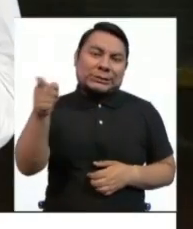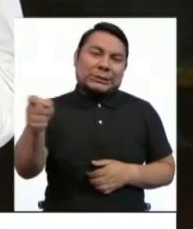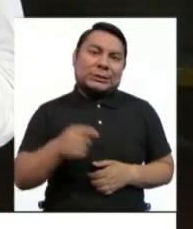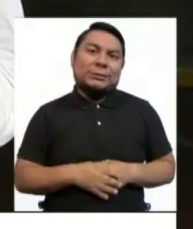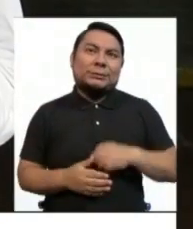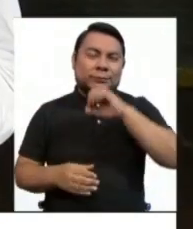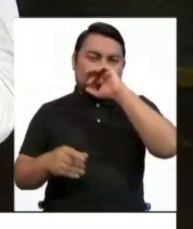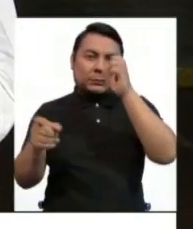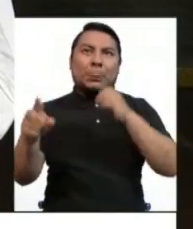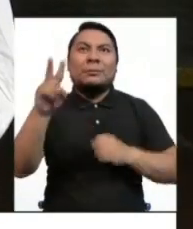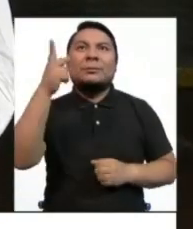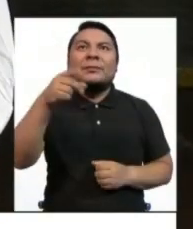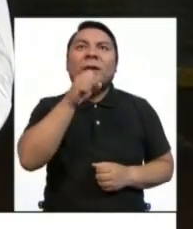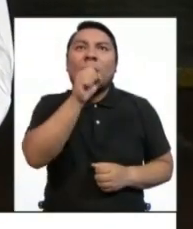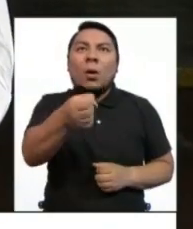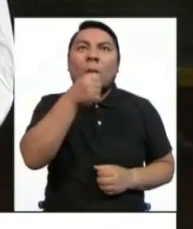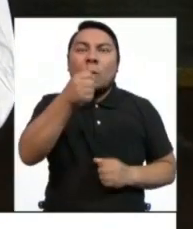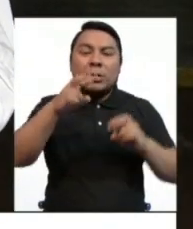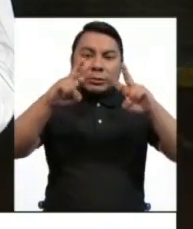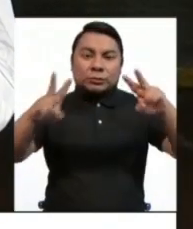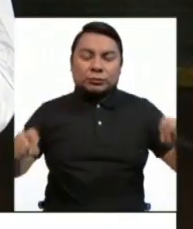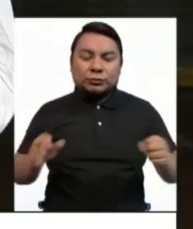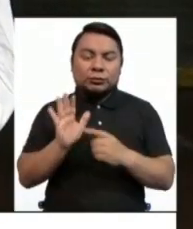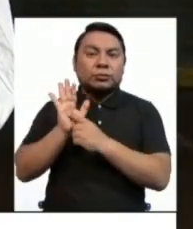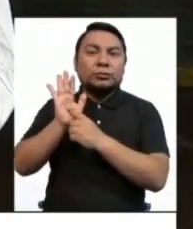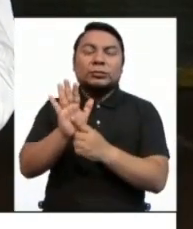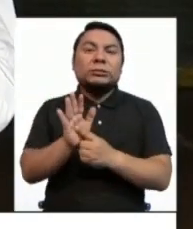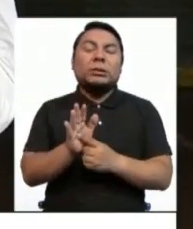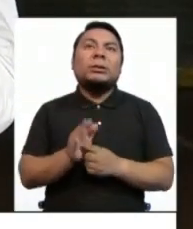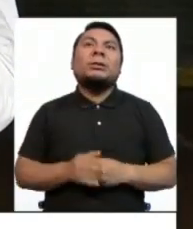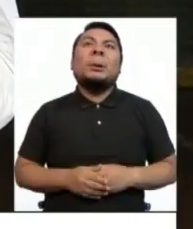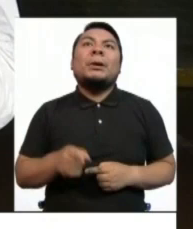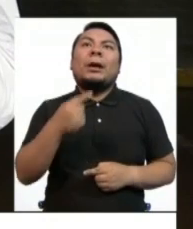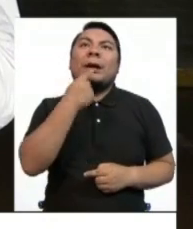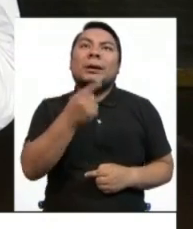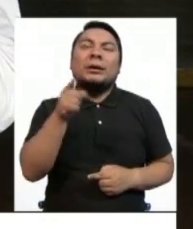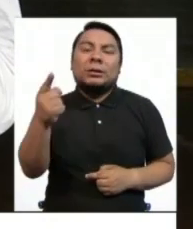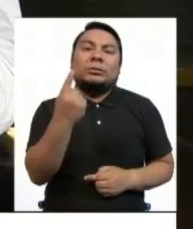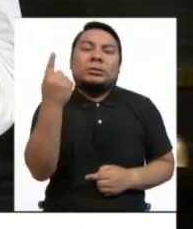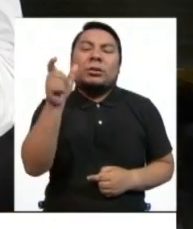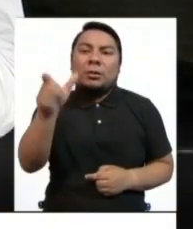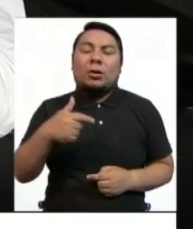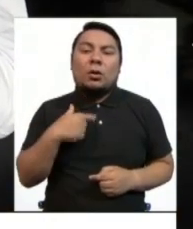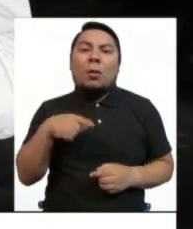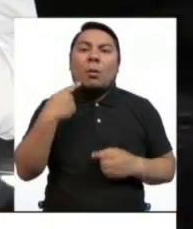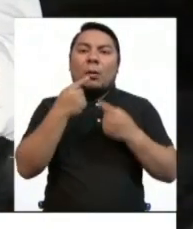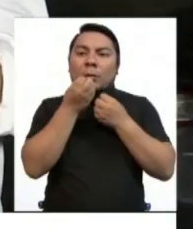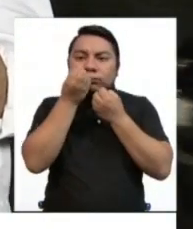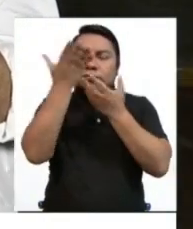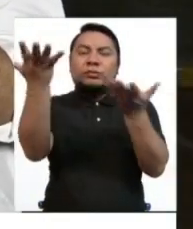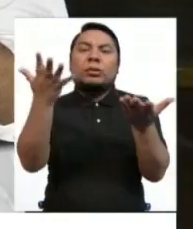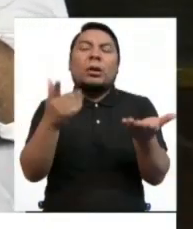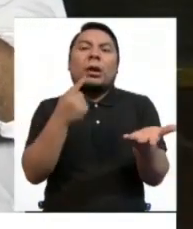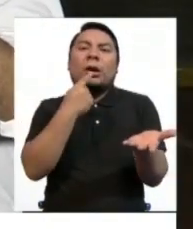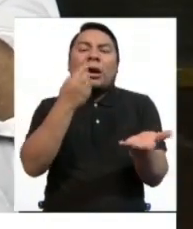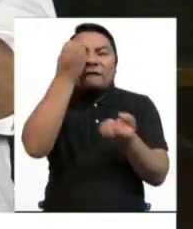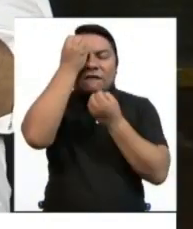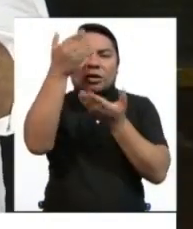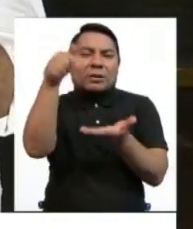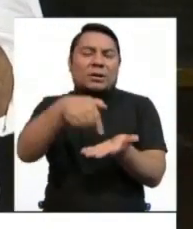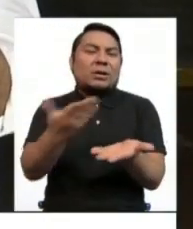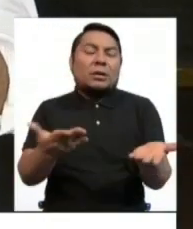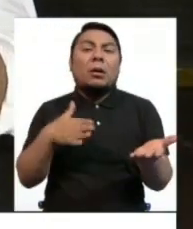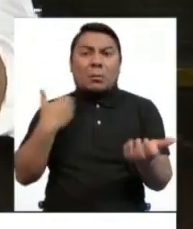interpreta el periodismo como un acto en el cual tú solamente puedes publicar información que puede